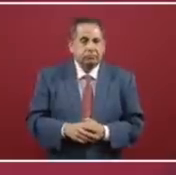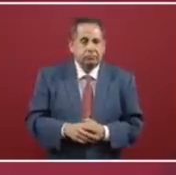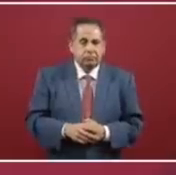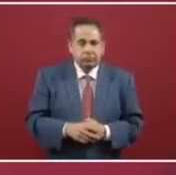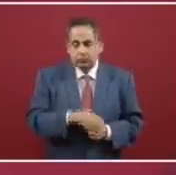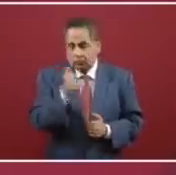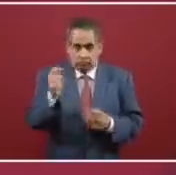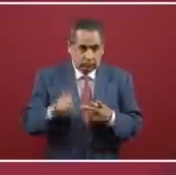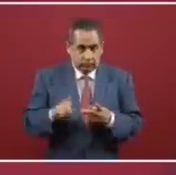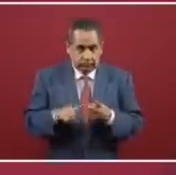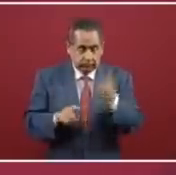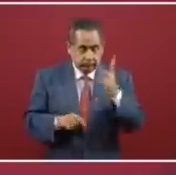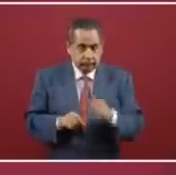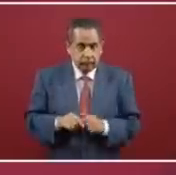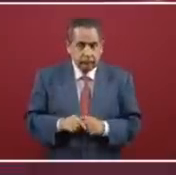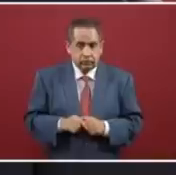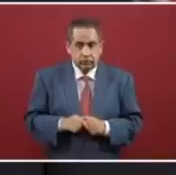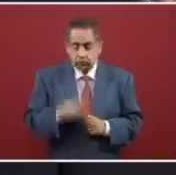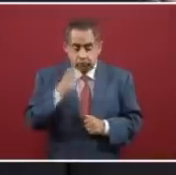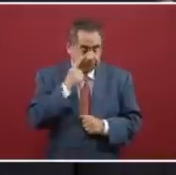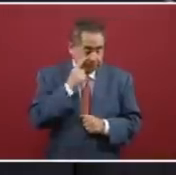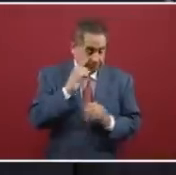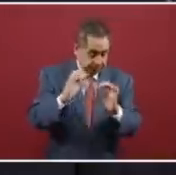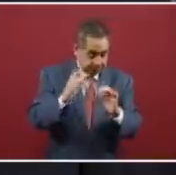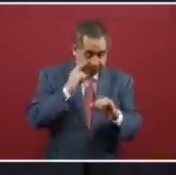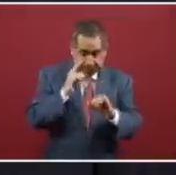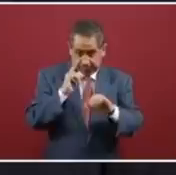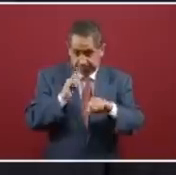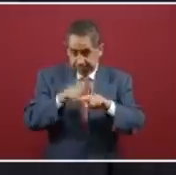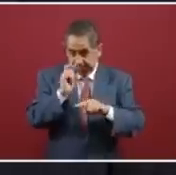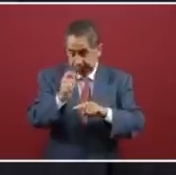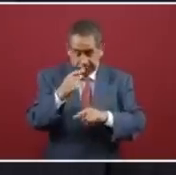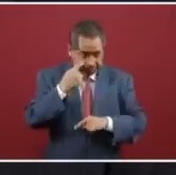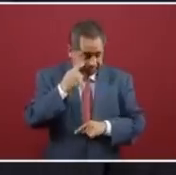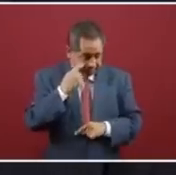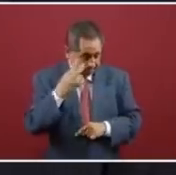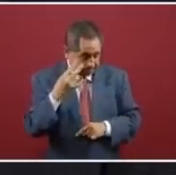lo otro que muchos ojos también